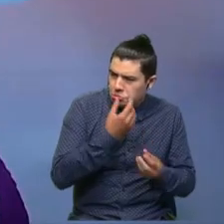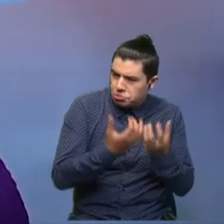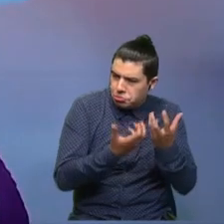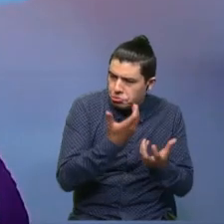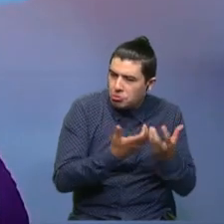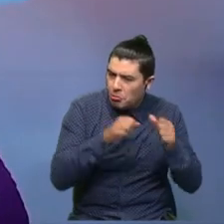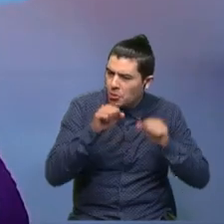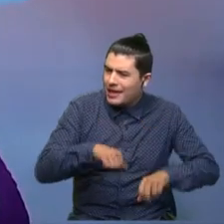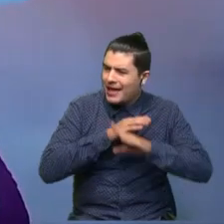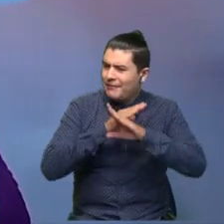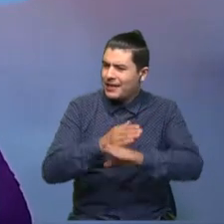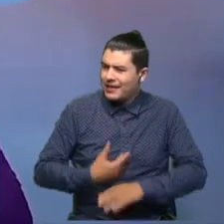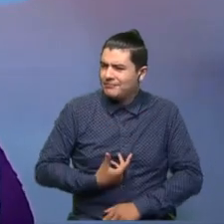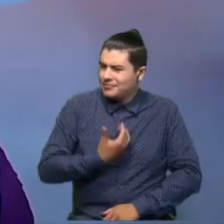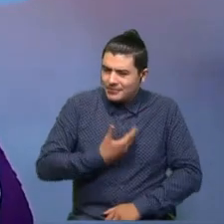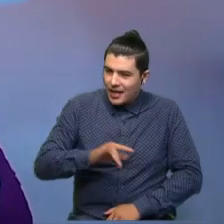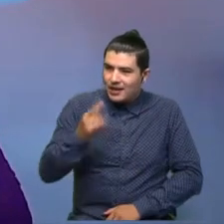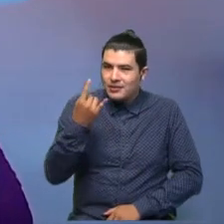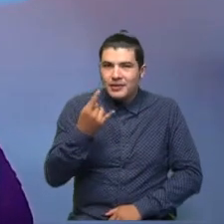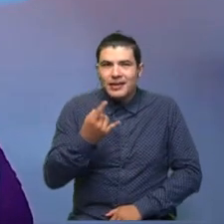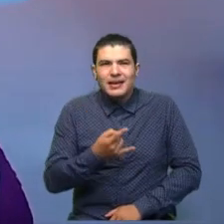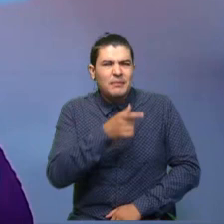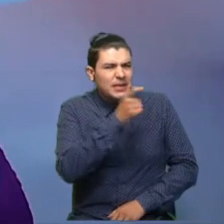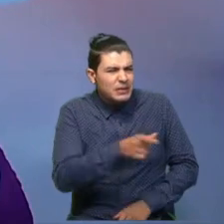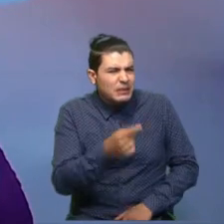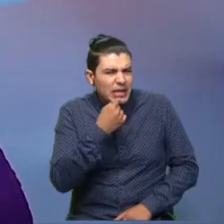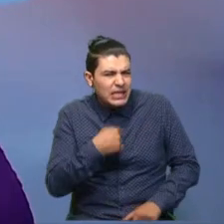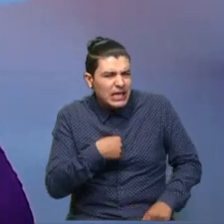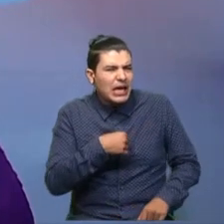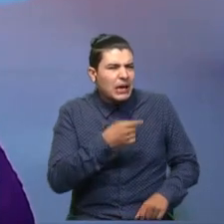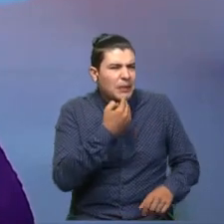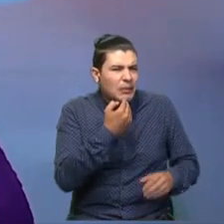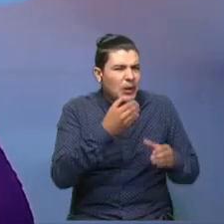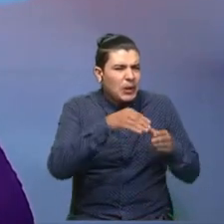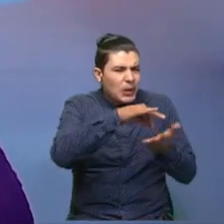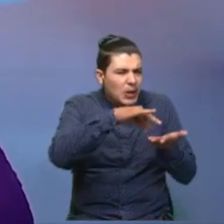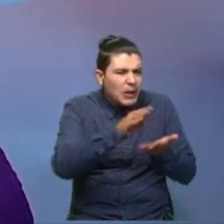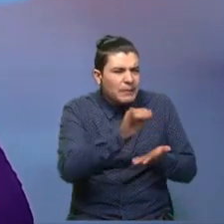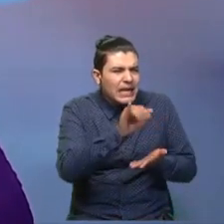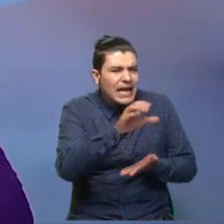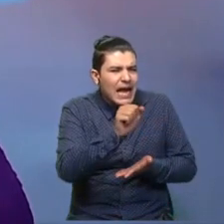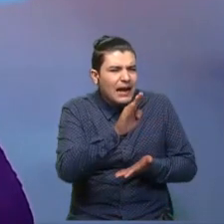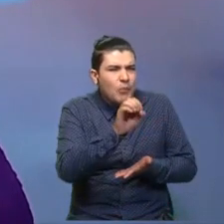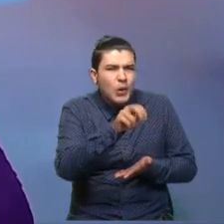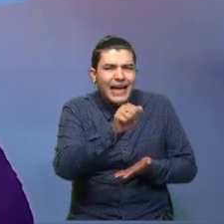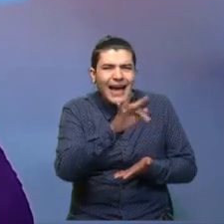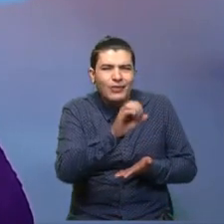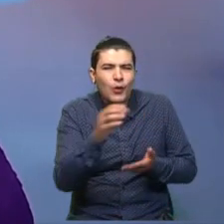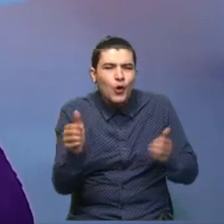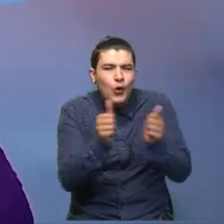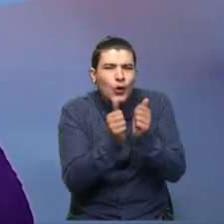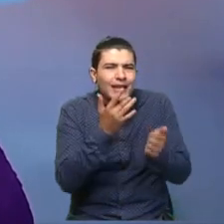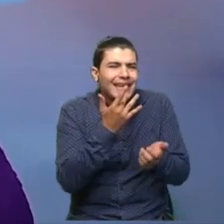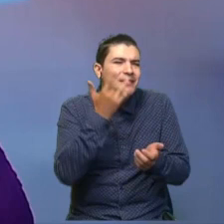realmente los pacientes siempre dicen, no, que si tomo bicarbonato con limón, eso me va a mejorar. Y muchos tienen medicamentos caseros